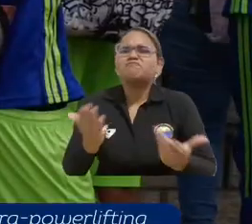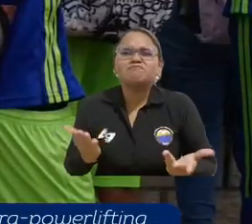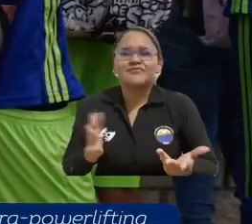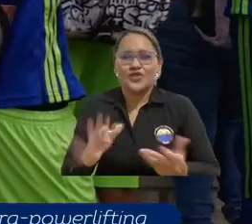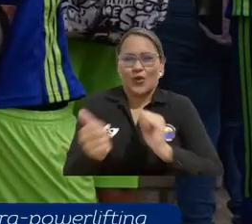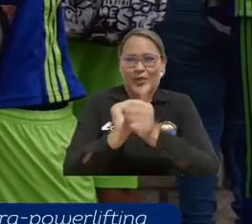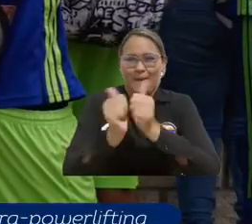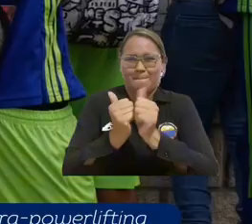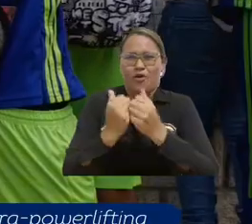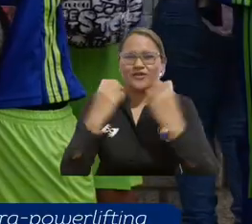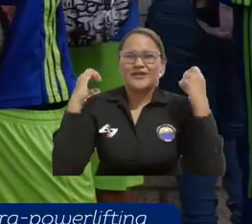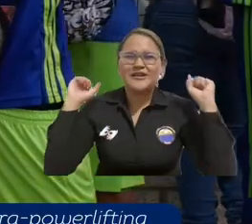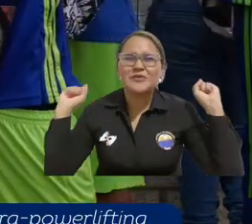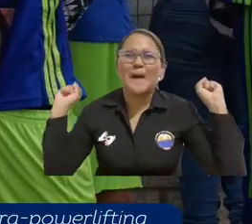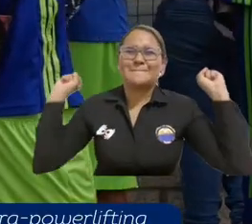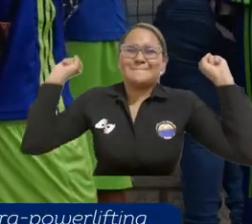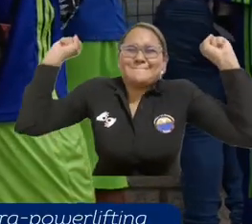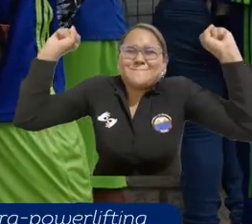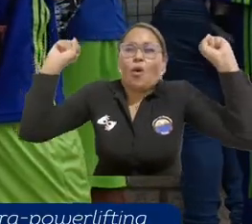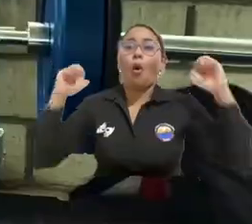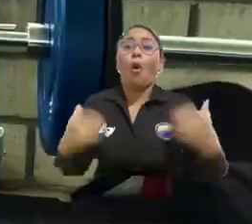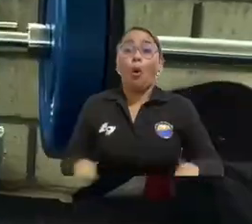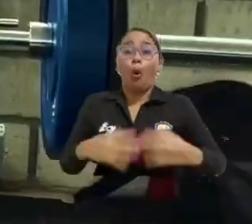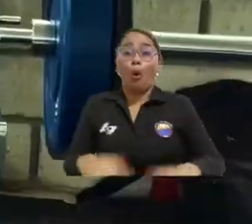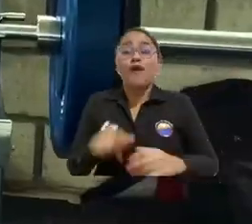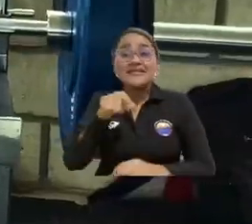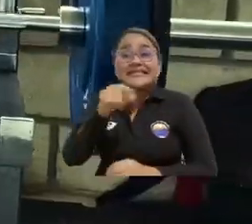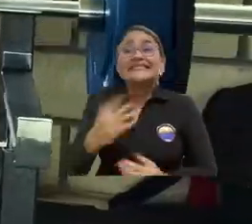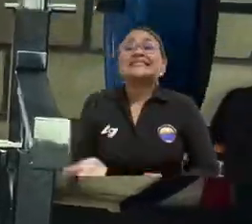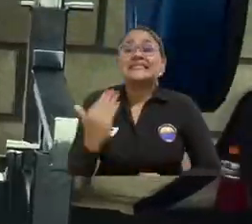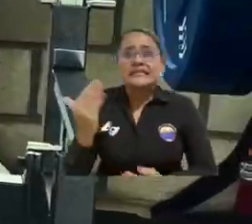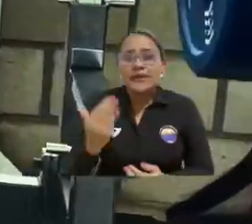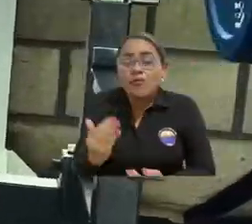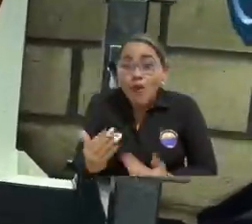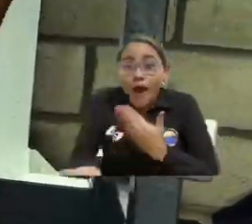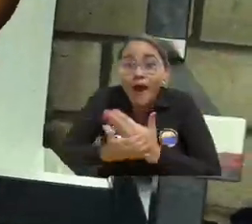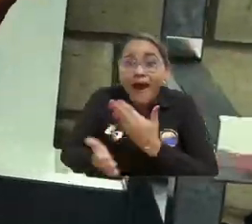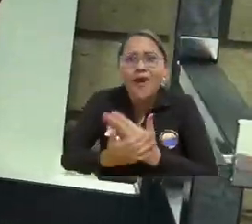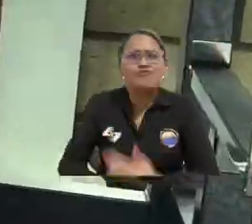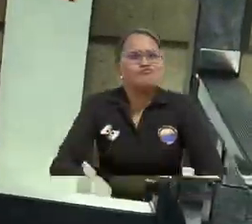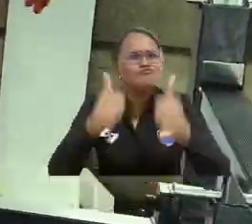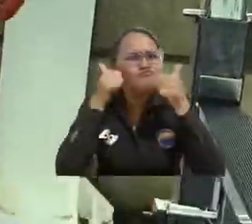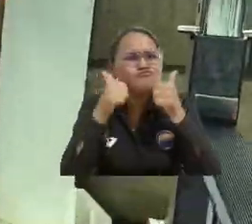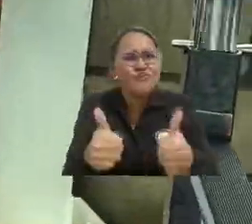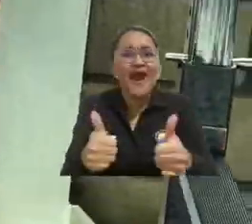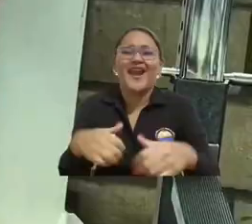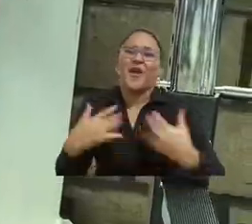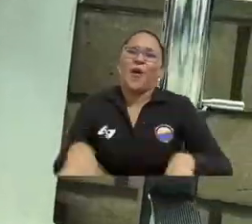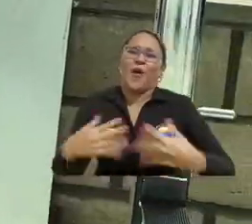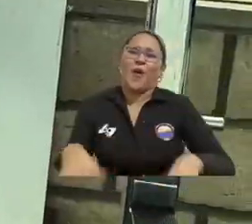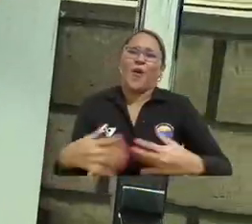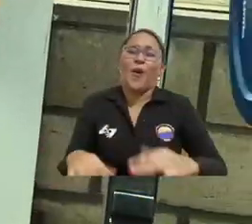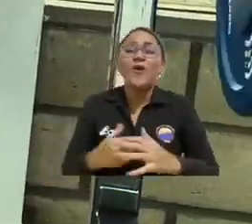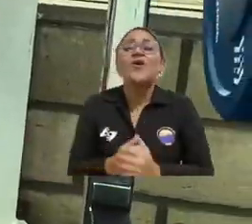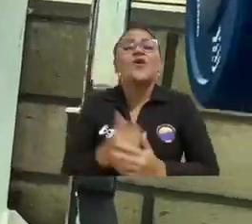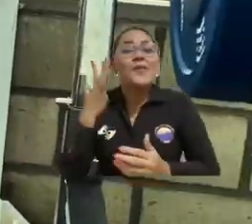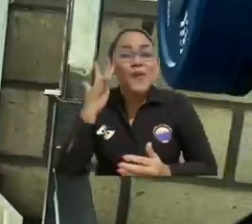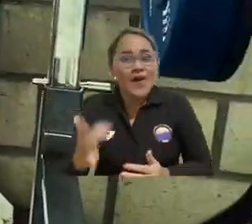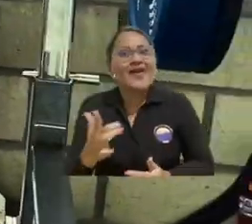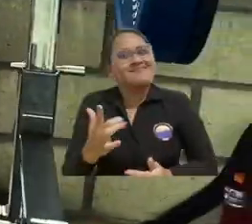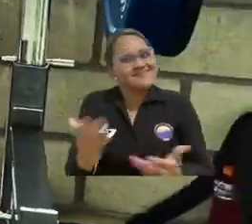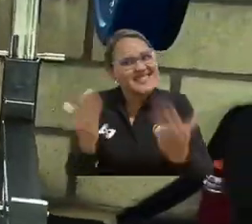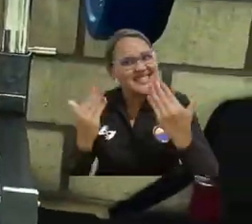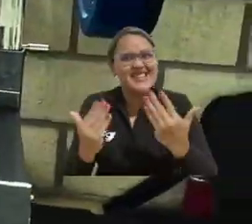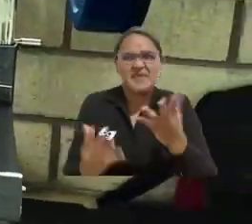En mi caso personal, como deportista para powerlifting, recibimos la noticia con mucho entusiasmo, ya que por medio de ella